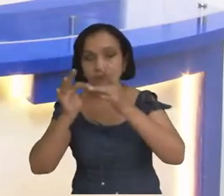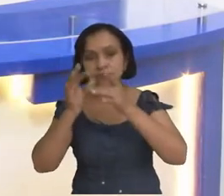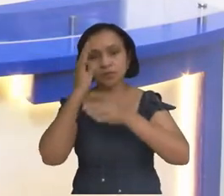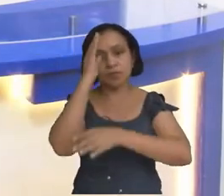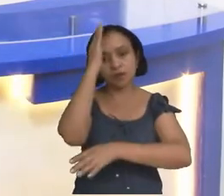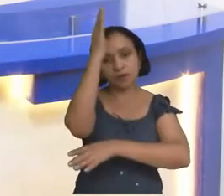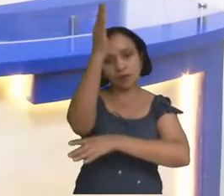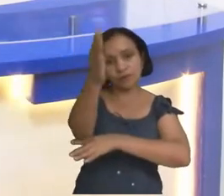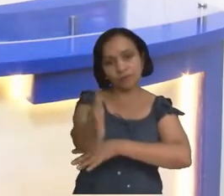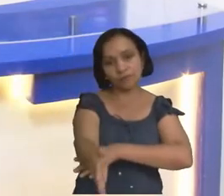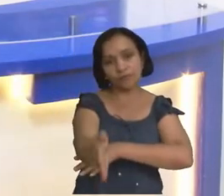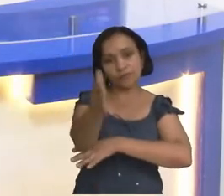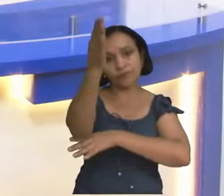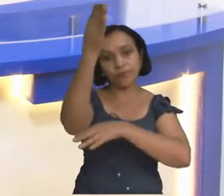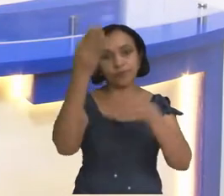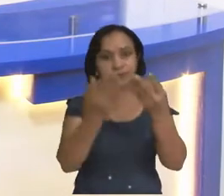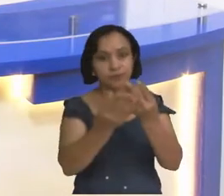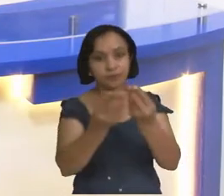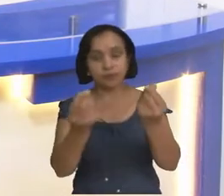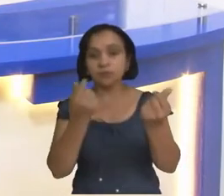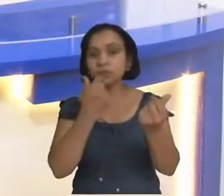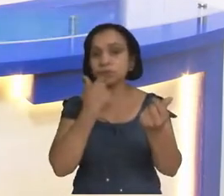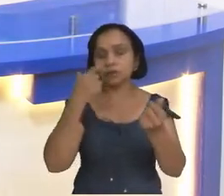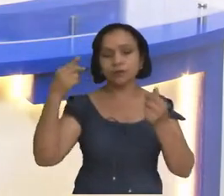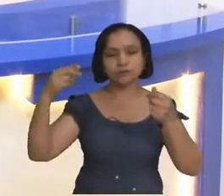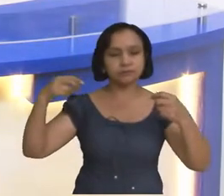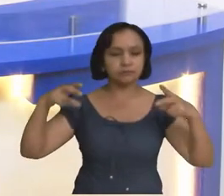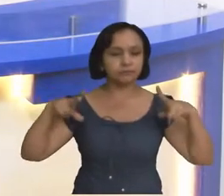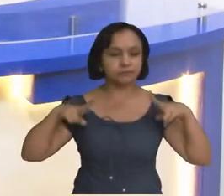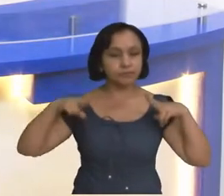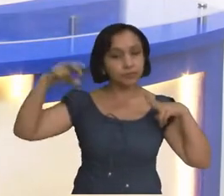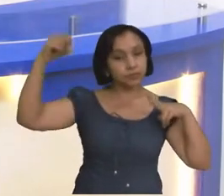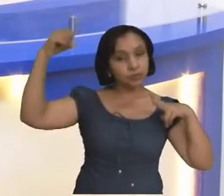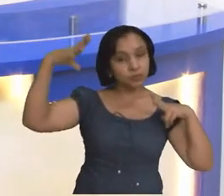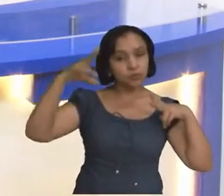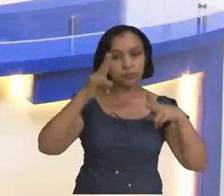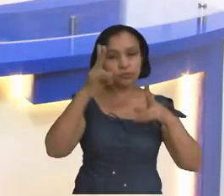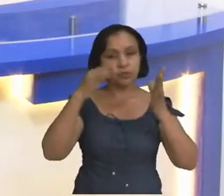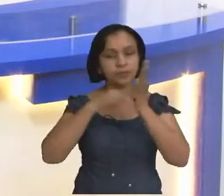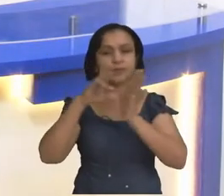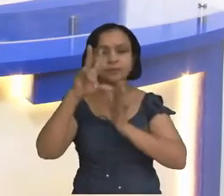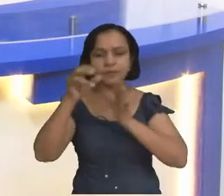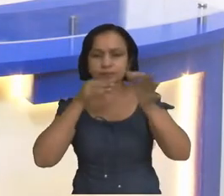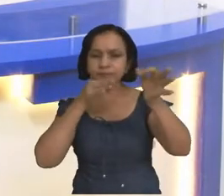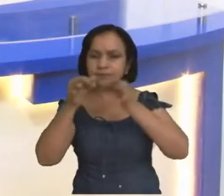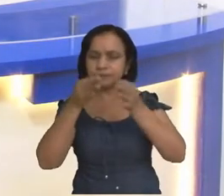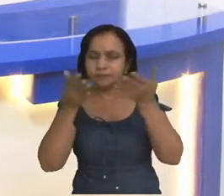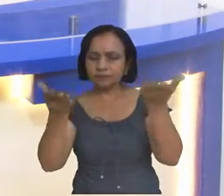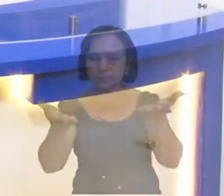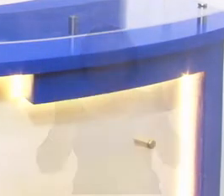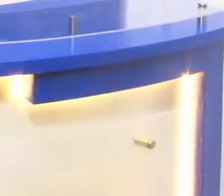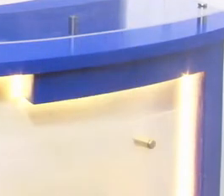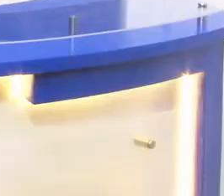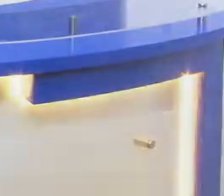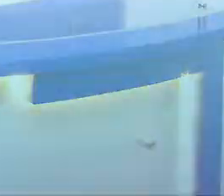fronterizos terrestres, esto de cara al verano 2020. Los detalles se los presentamos a continuación.